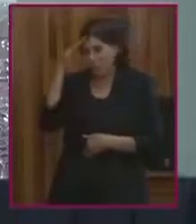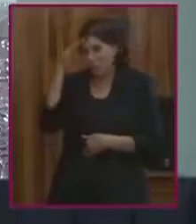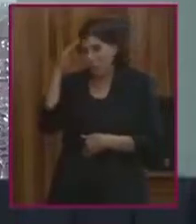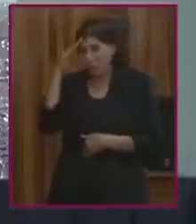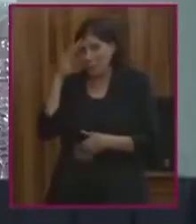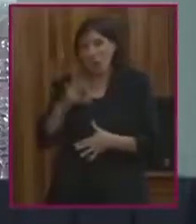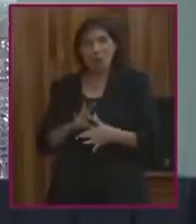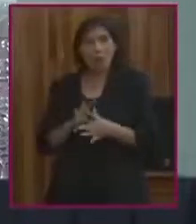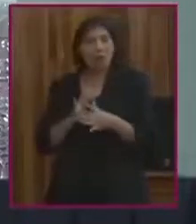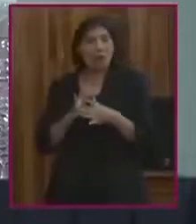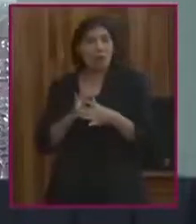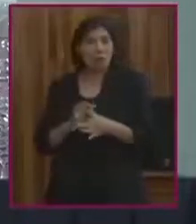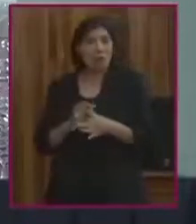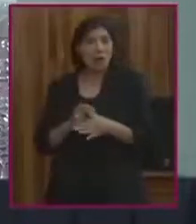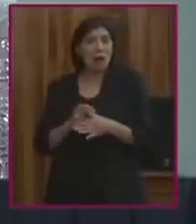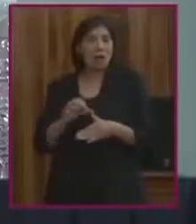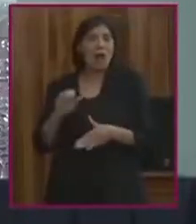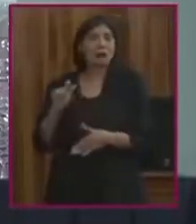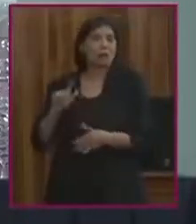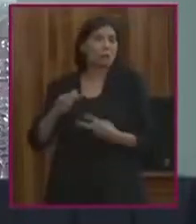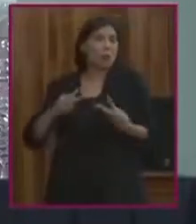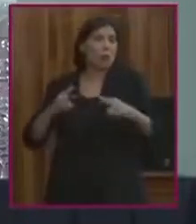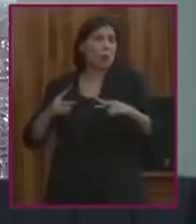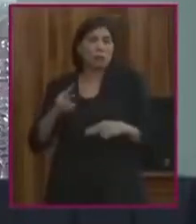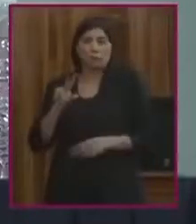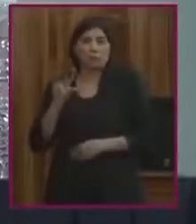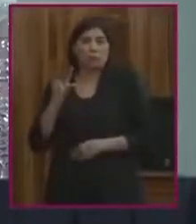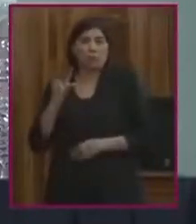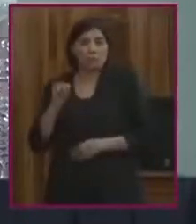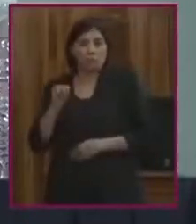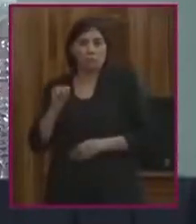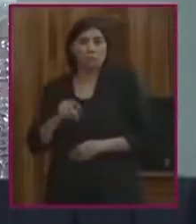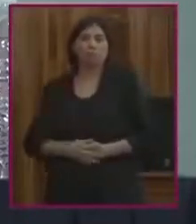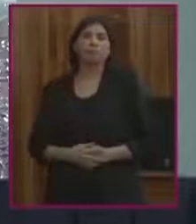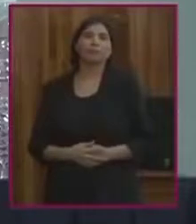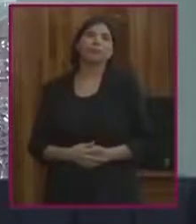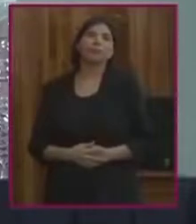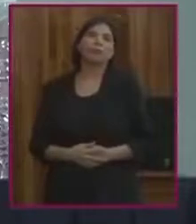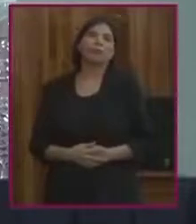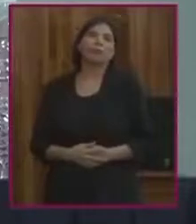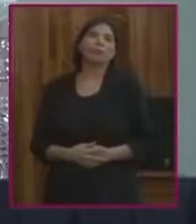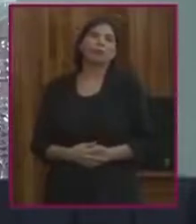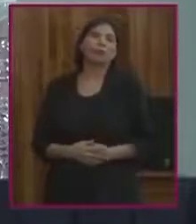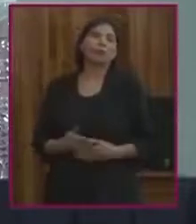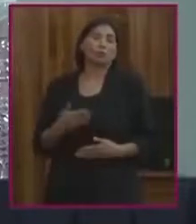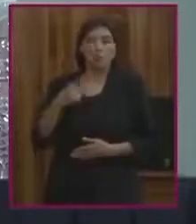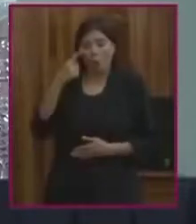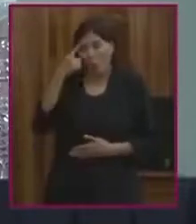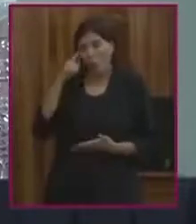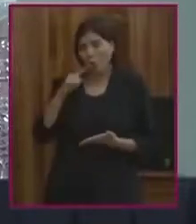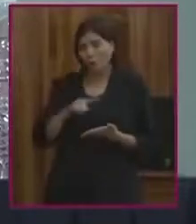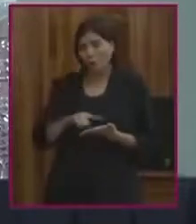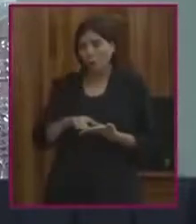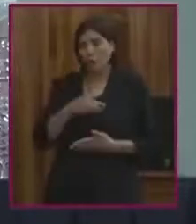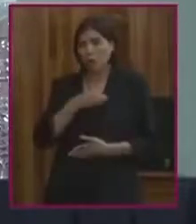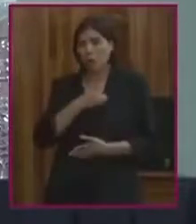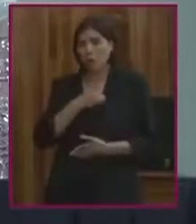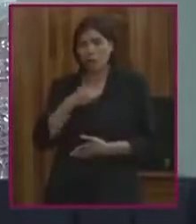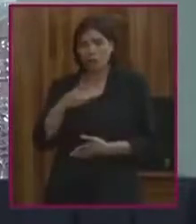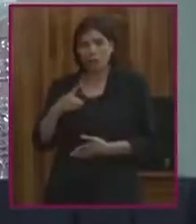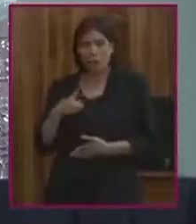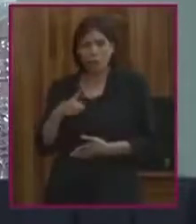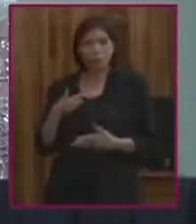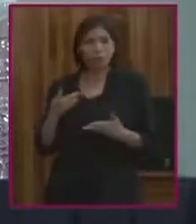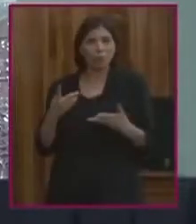son opuestos, pero a veces tienden a pensarse de manera opuesta y me parece que ahí hay que quizás hilar con más sutileza o con más